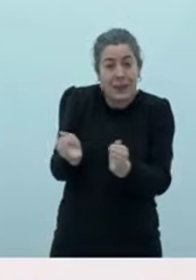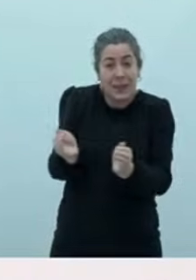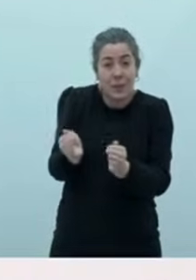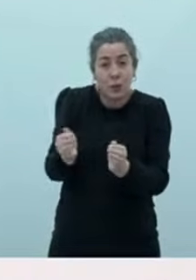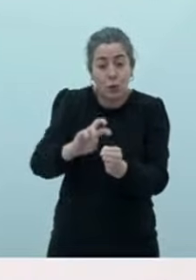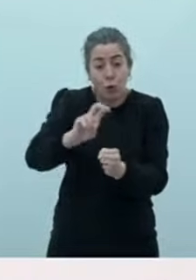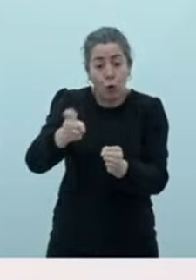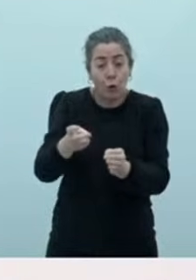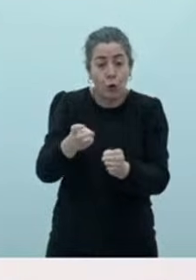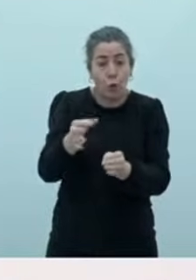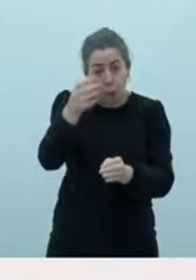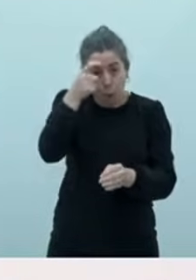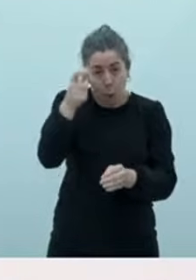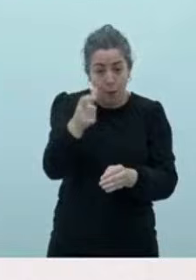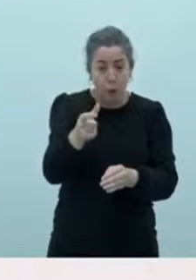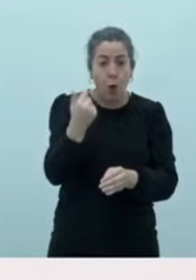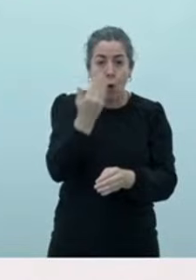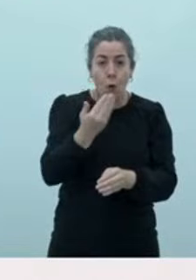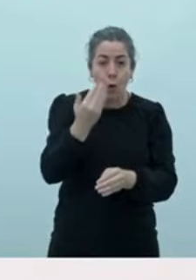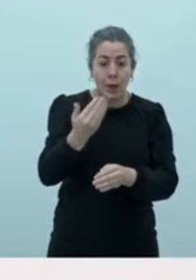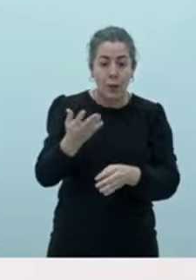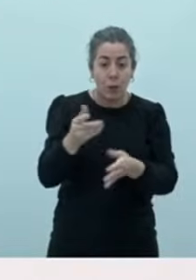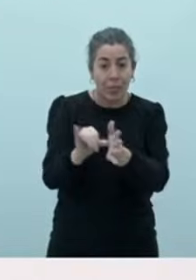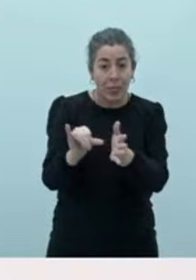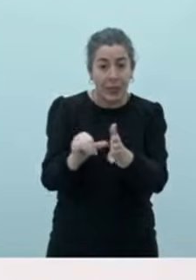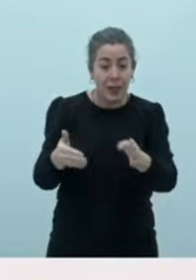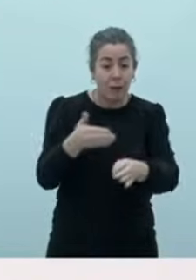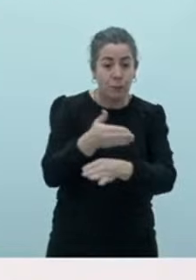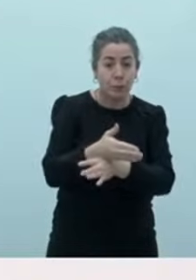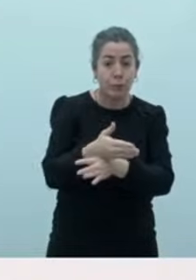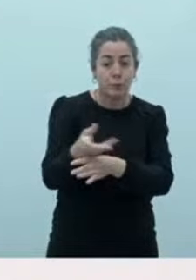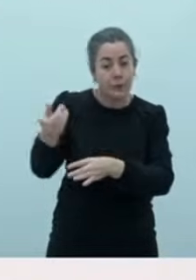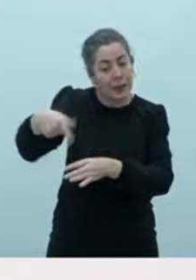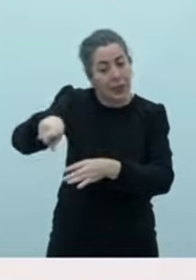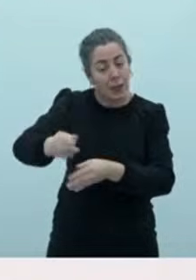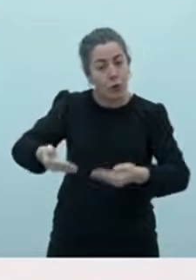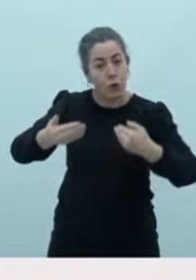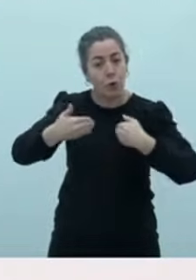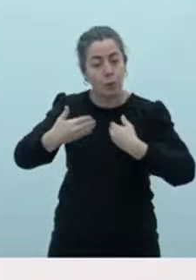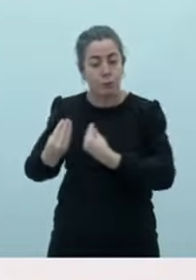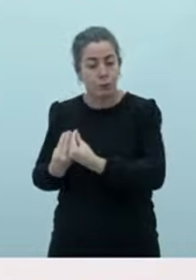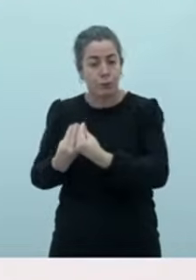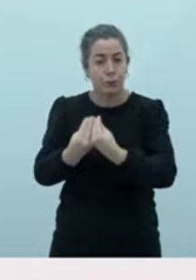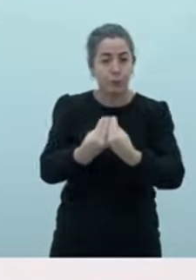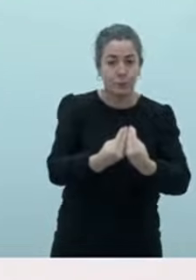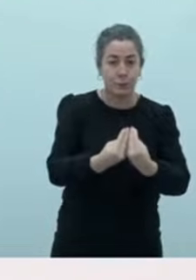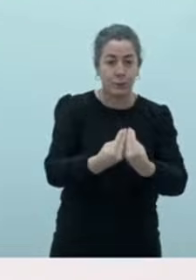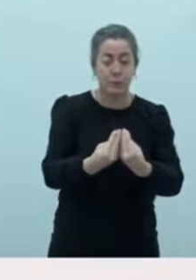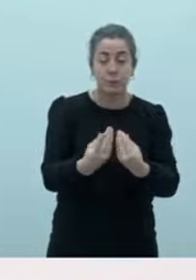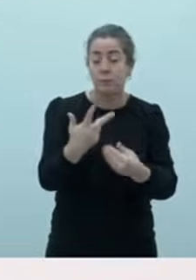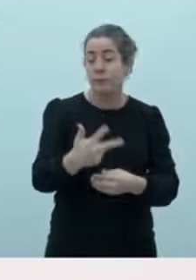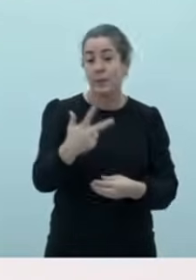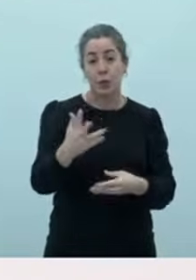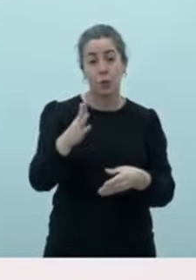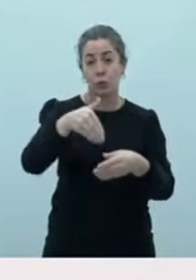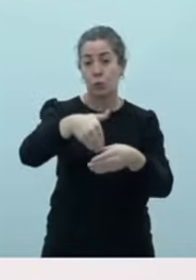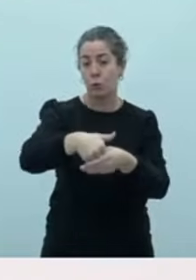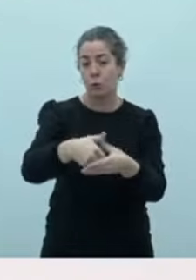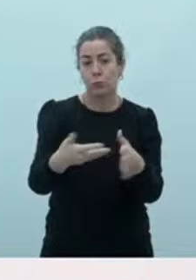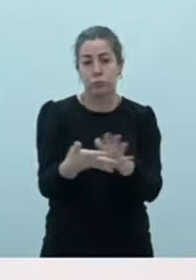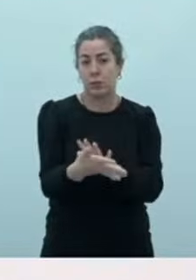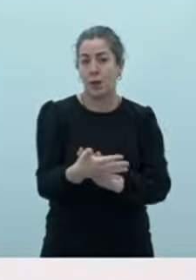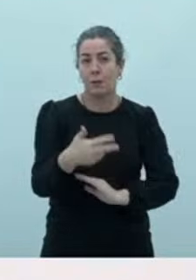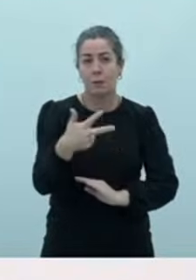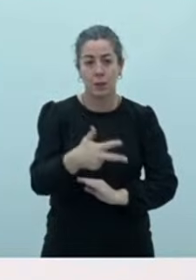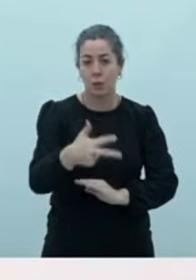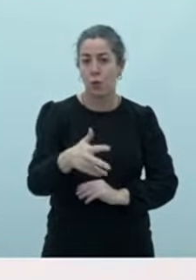menores para ir a votar a los colegios más cercanos. Sin duda, ejercer ese derecho al voto es un derecho fundamental,